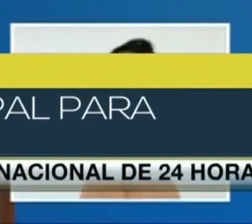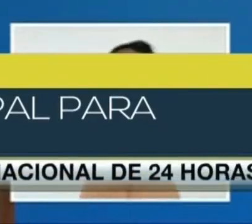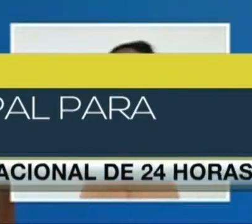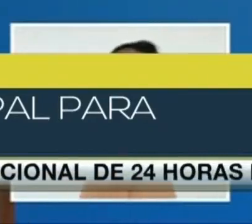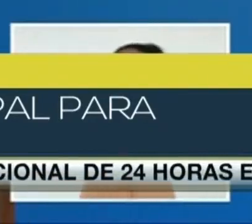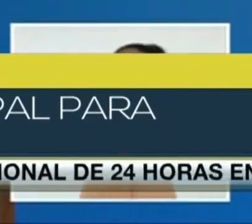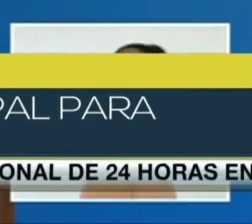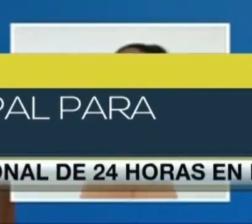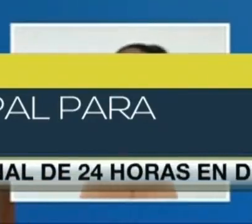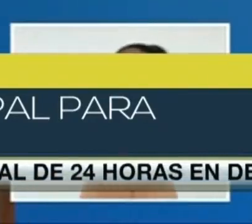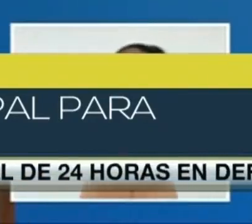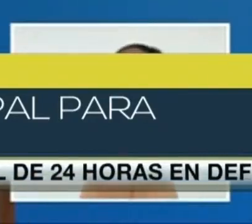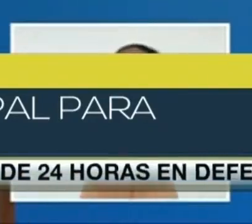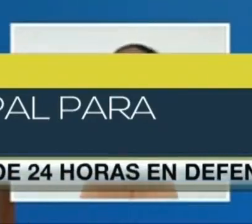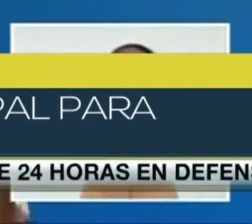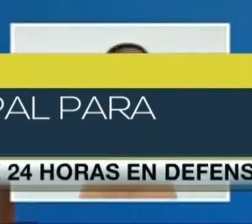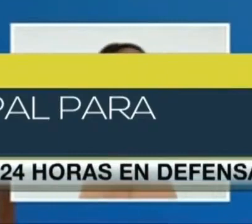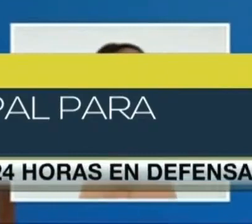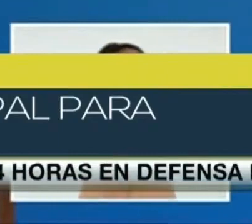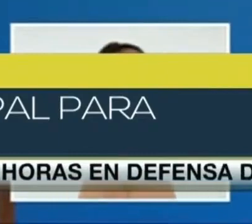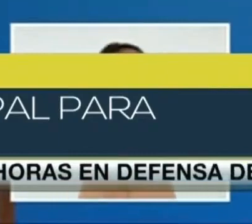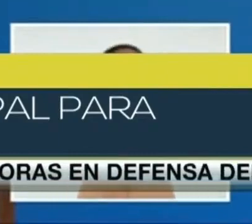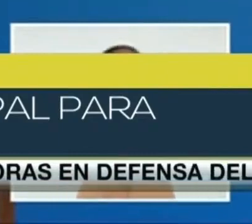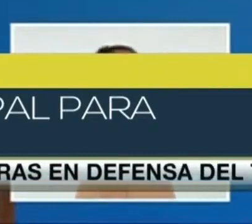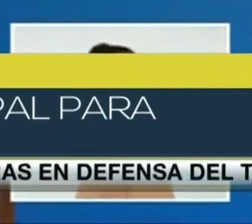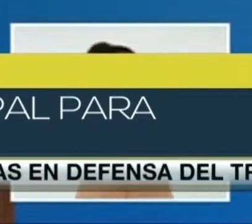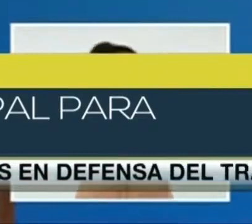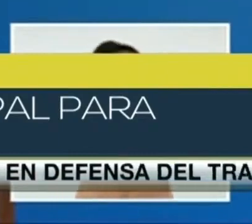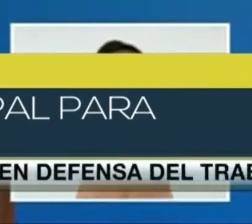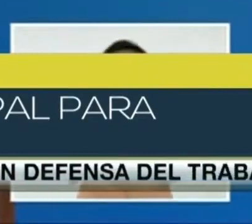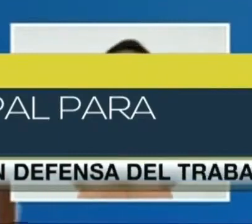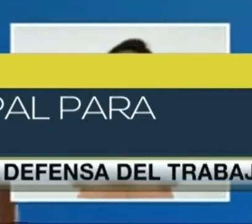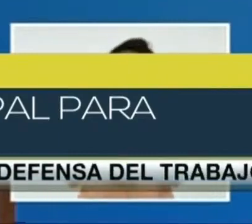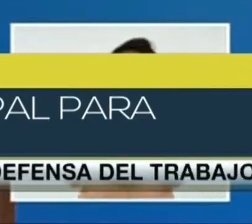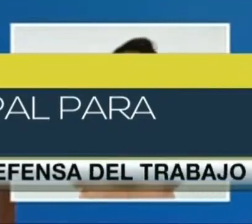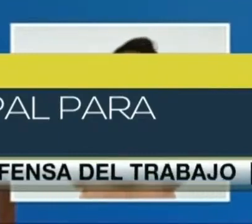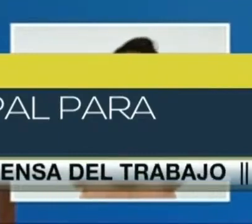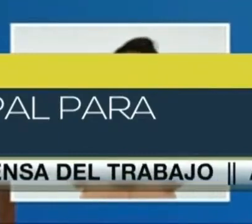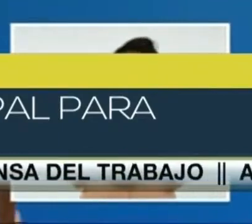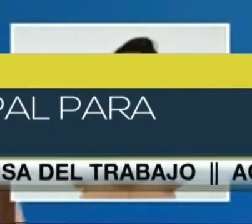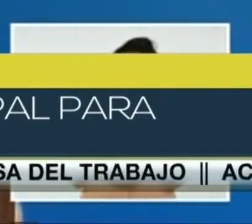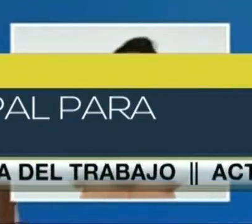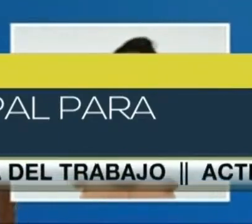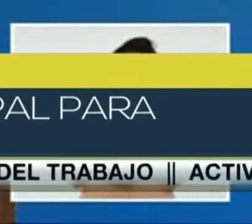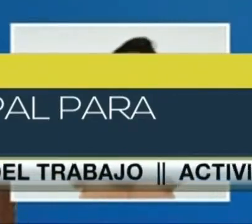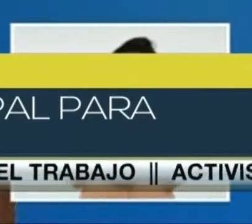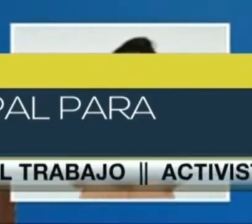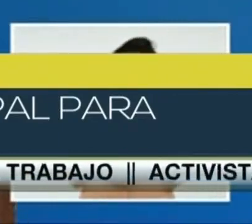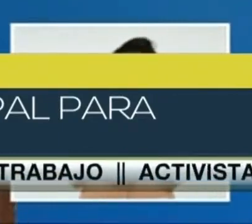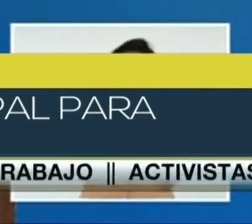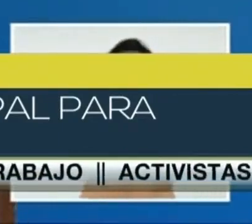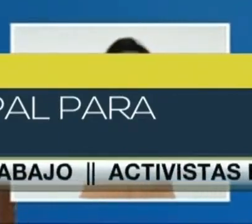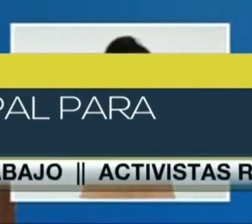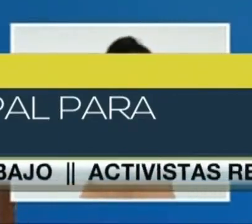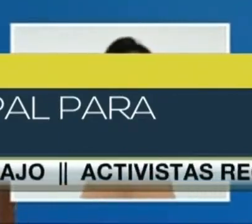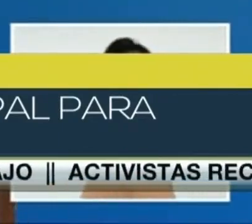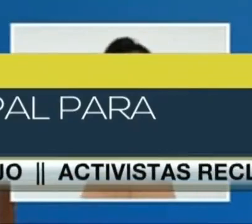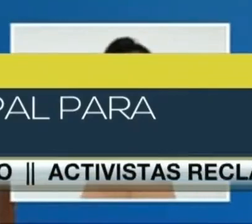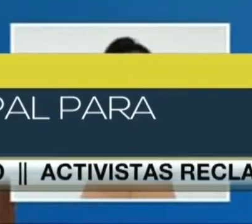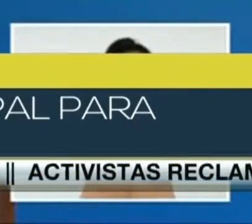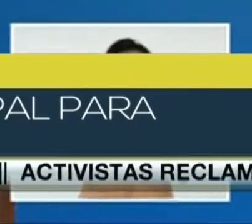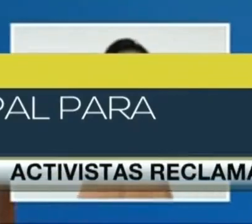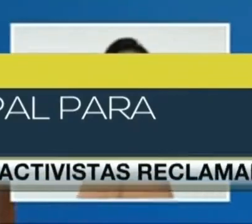libre y veraz. De la misma manera que el canal estadounidense Fox ha